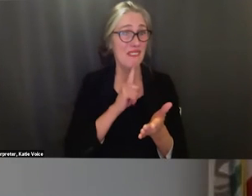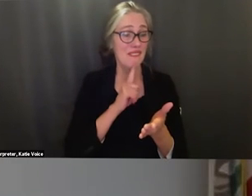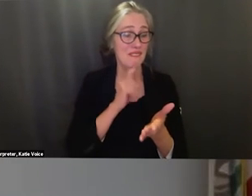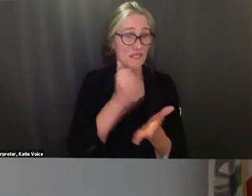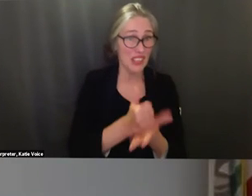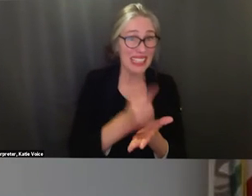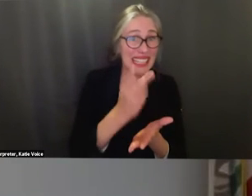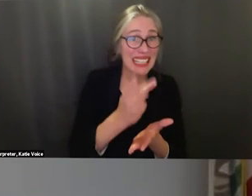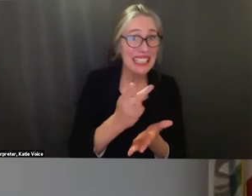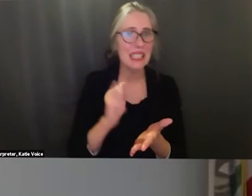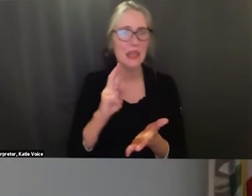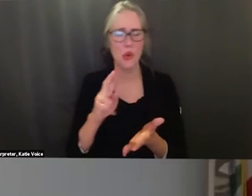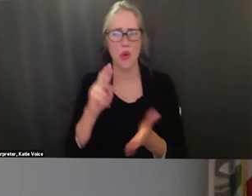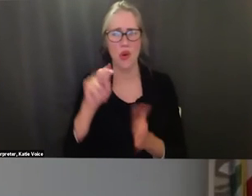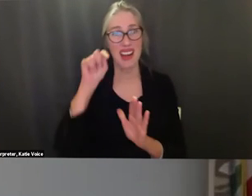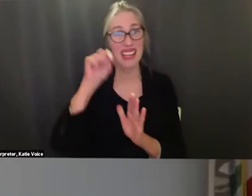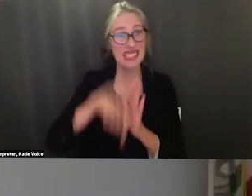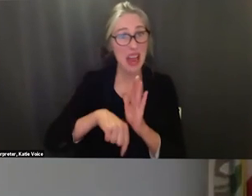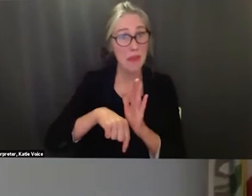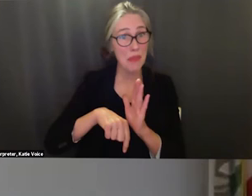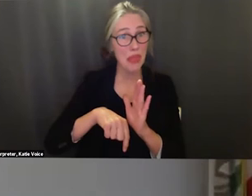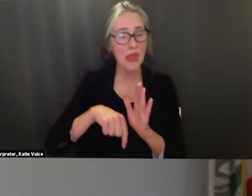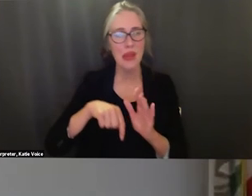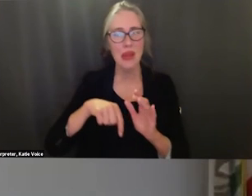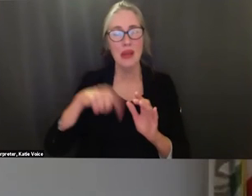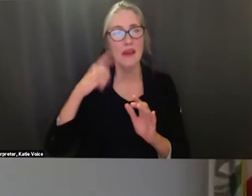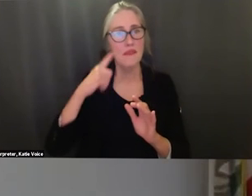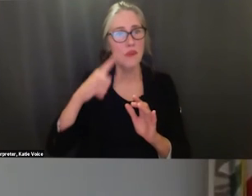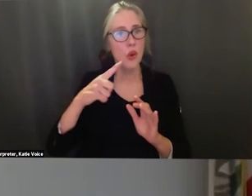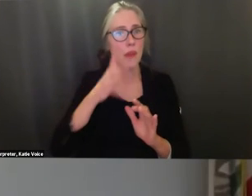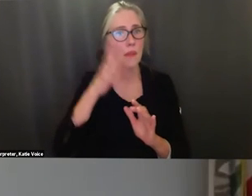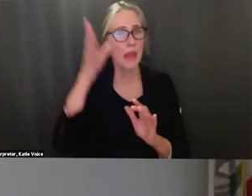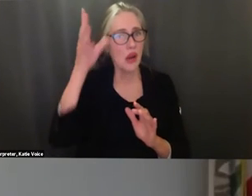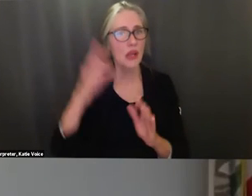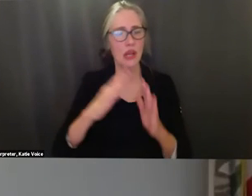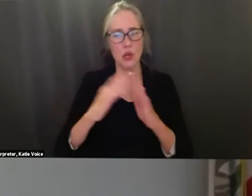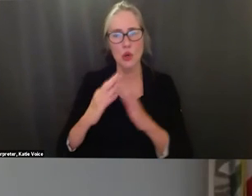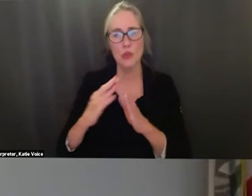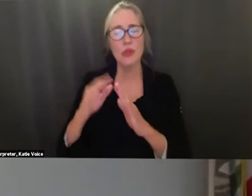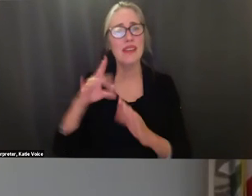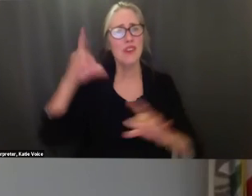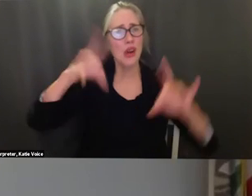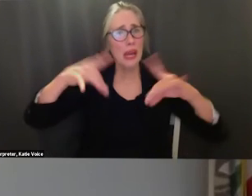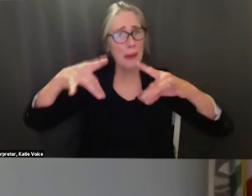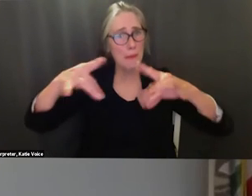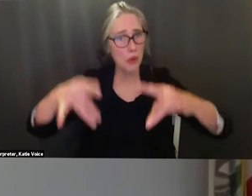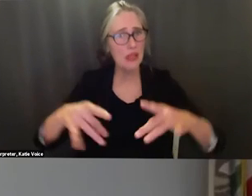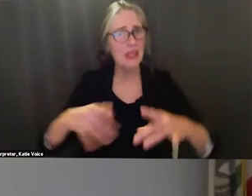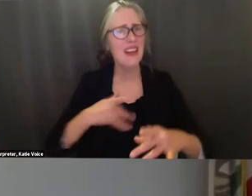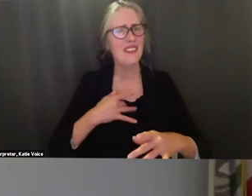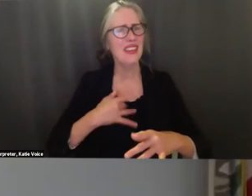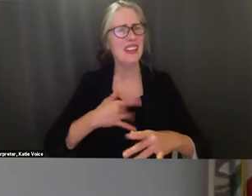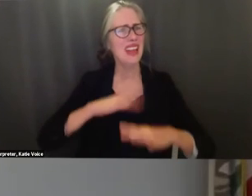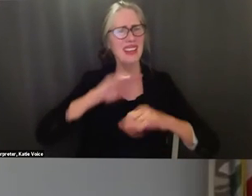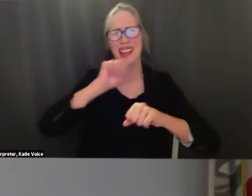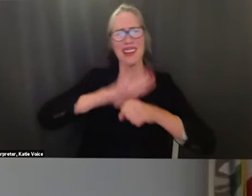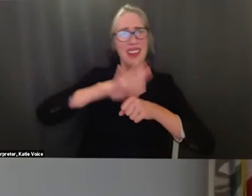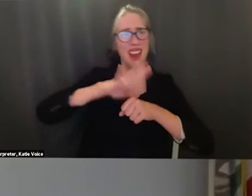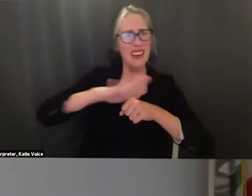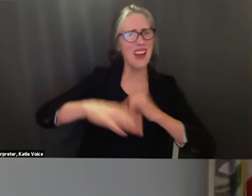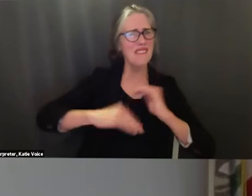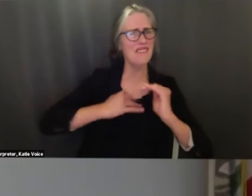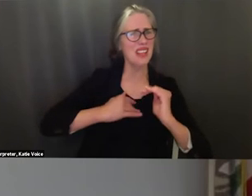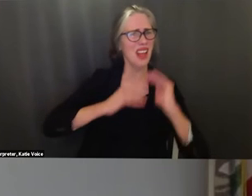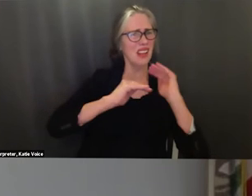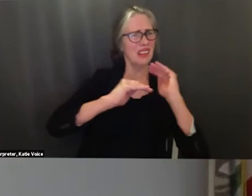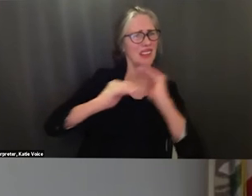volatilidad o pues de los comentarios de los padres y de la comunidad. Y me gustaría dejarles saber que esto